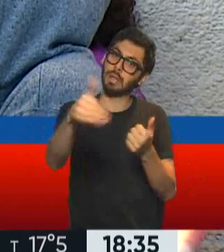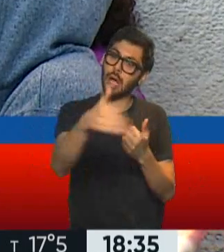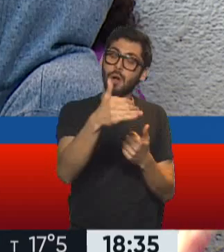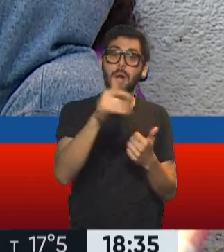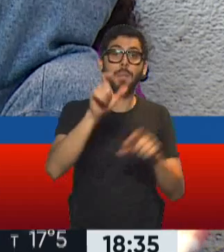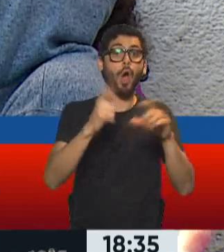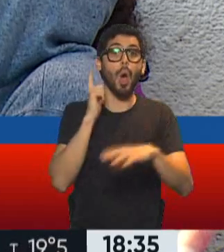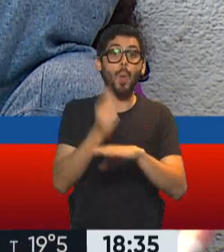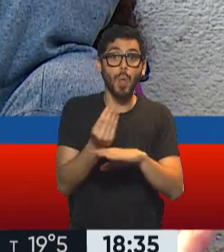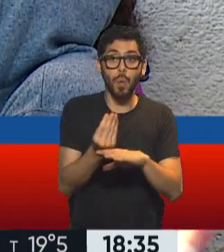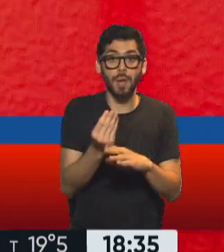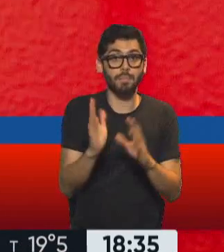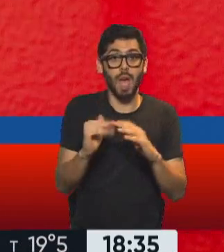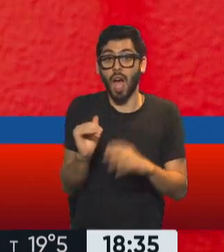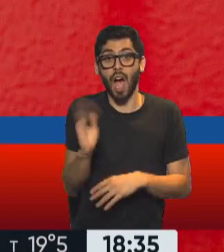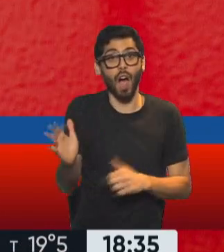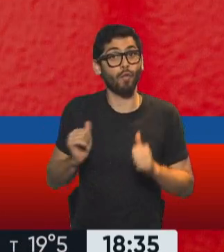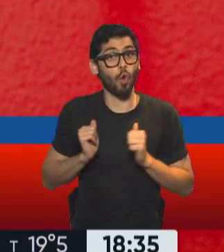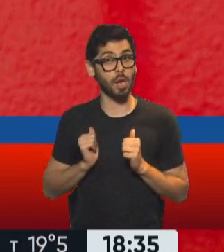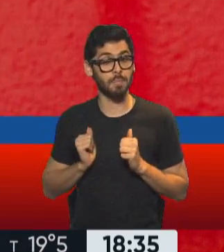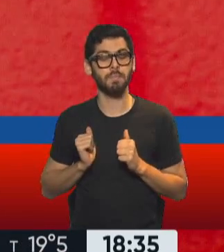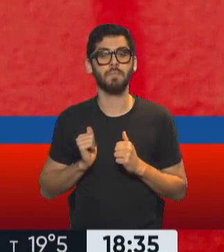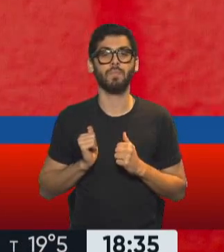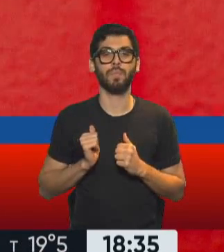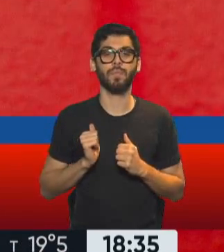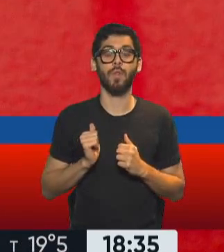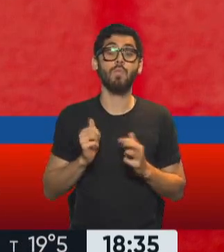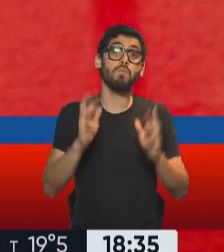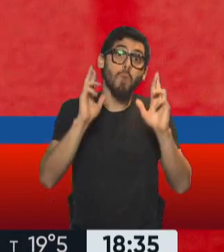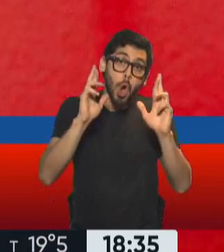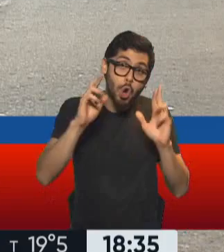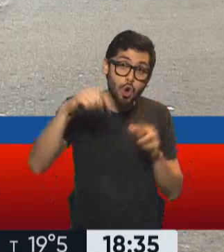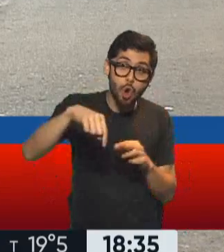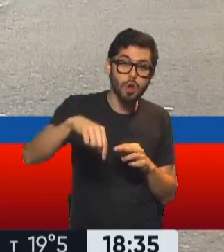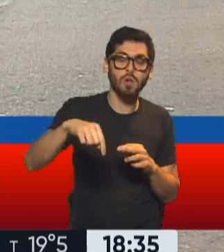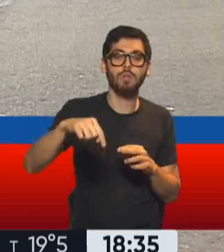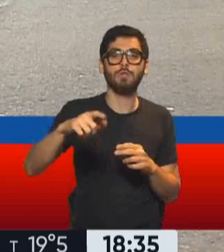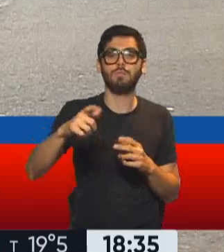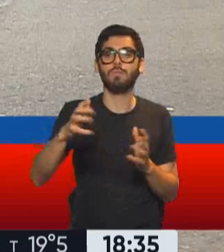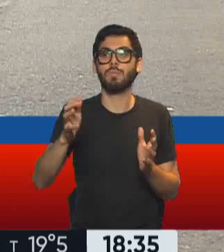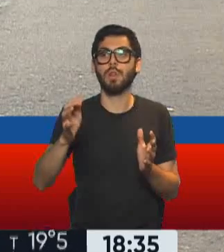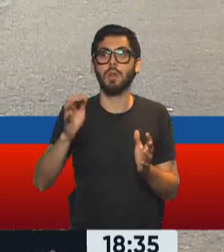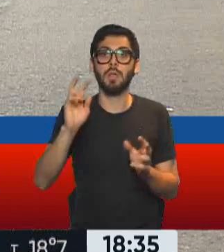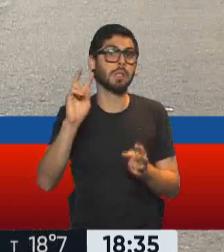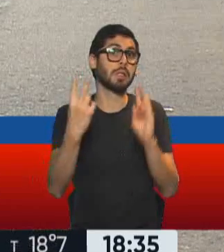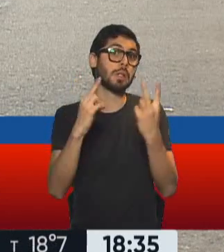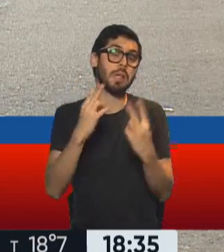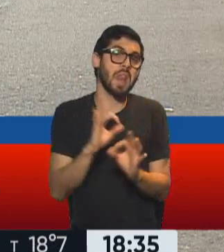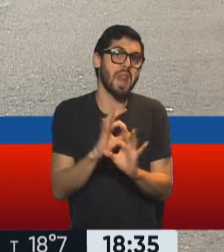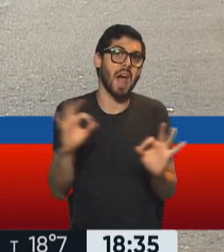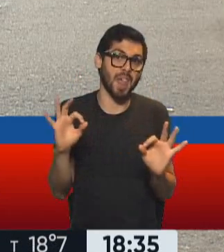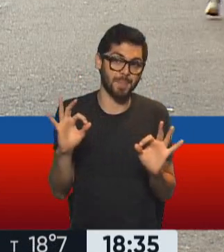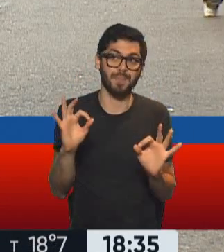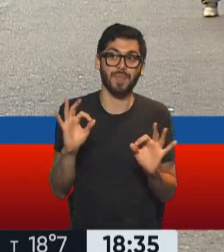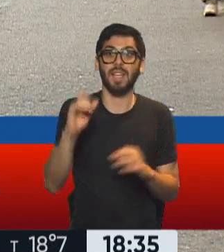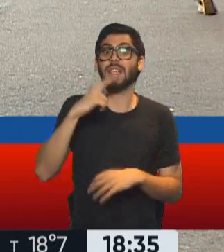han retirado de sus casas. Afortunadamente, hasta el momento no hubo que lamentar víctimas. Así lo confirmó el